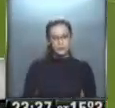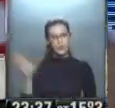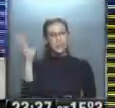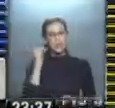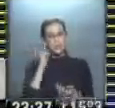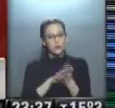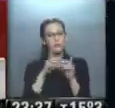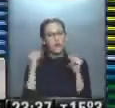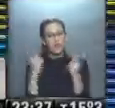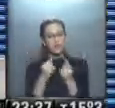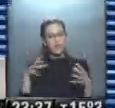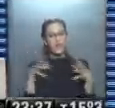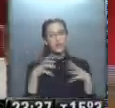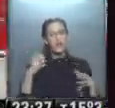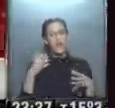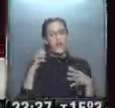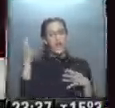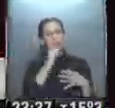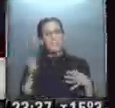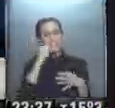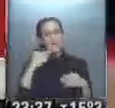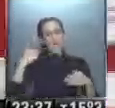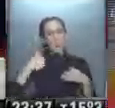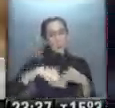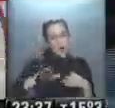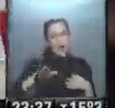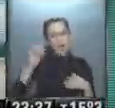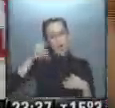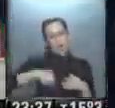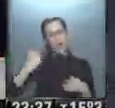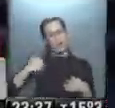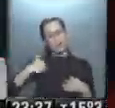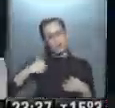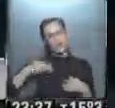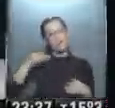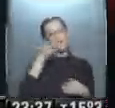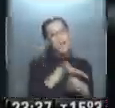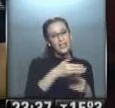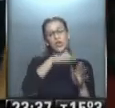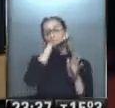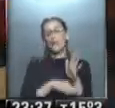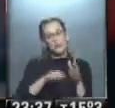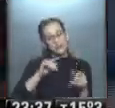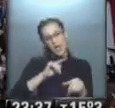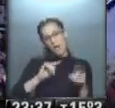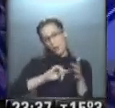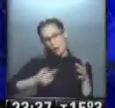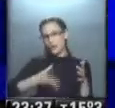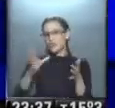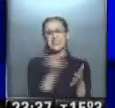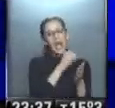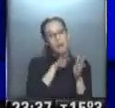conjunto de Grecia y en las próximas horas llegaría entonces aquí a la Argentina el pedido de quita de puntos. Independiente tendrá que apelarlo y hay un